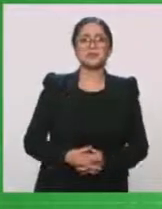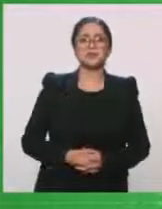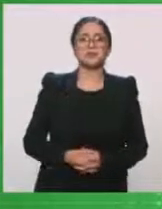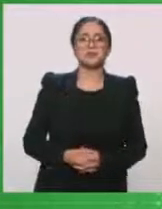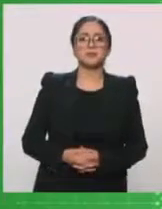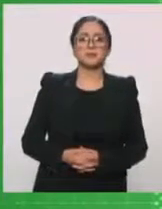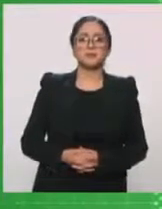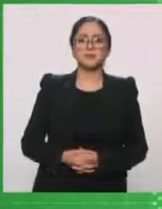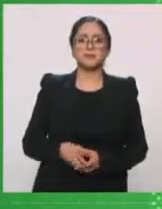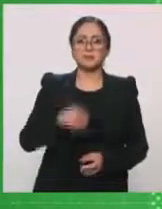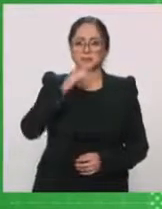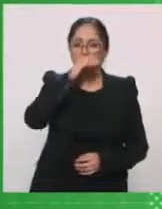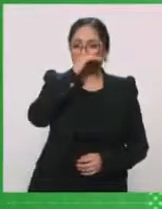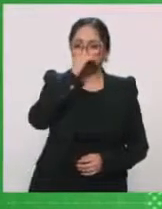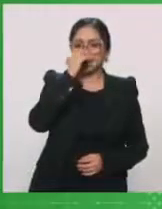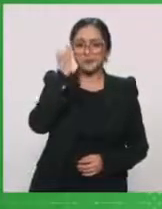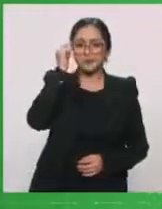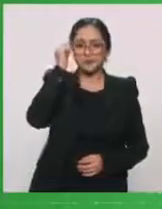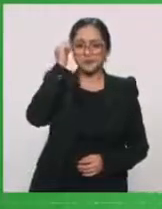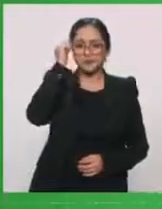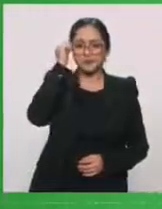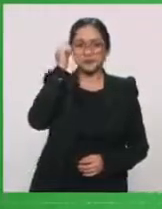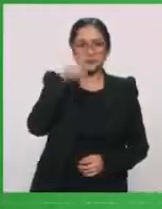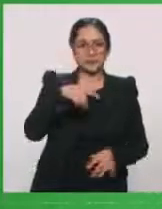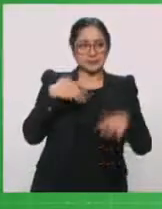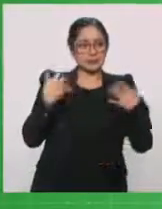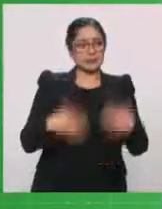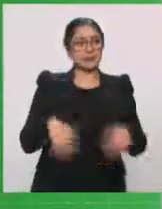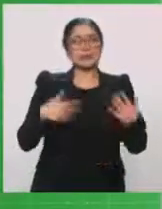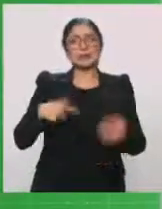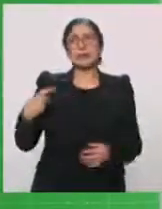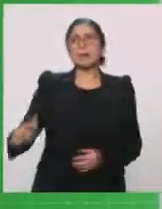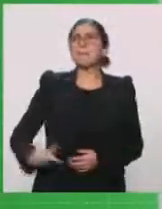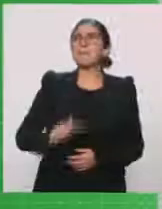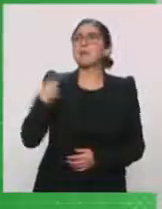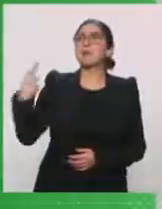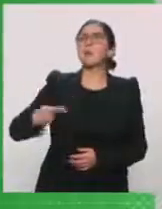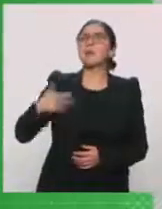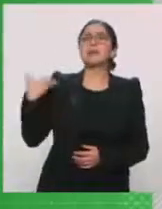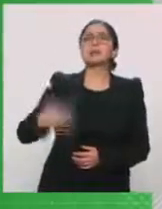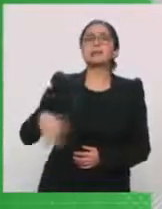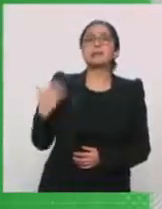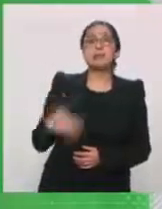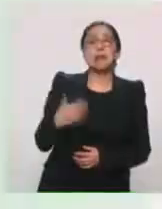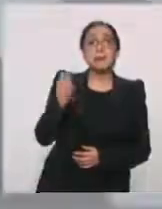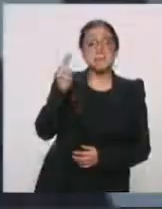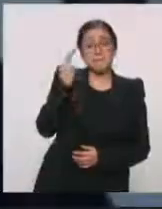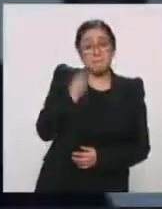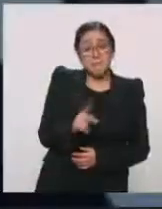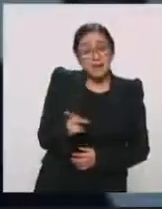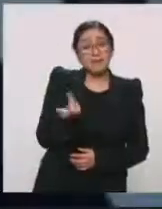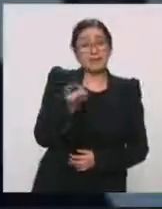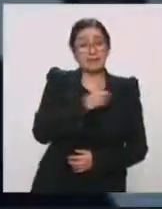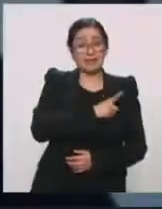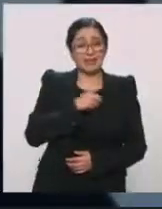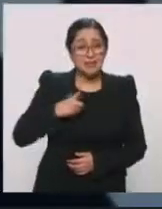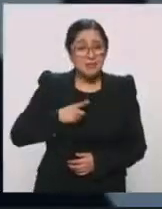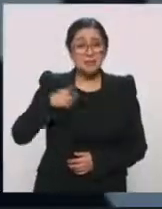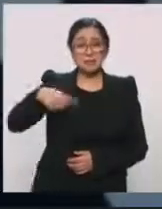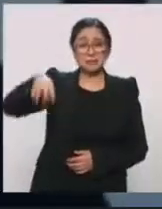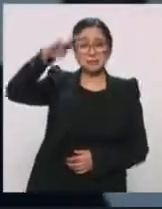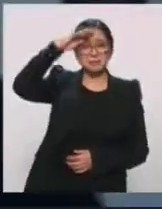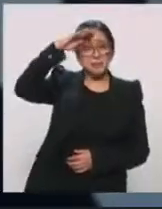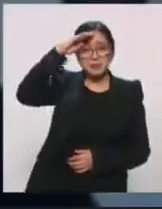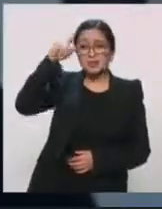Ay, qué preguntota. Pues sí, no, muchas cosas. En realidad, lo primero que tenemos que hacer es entender que son básicos